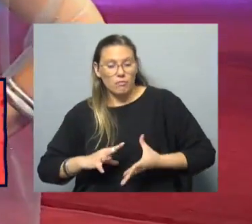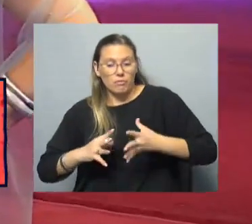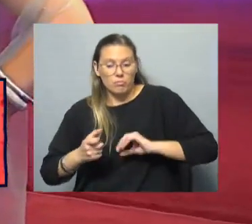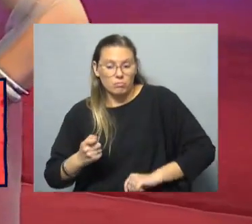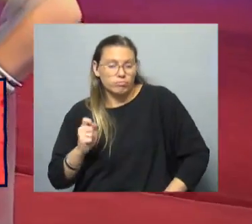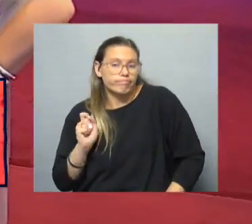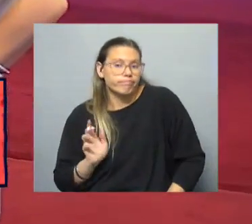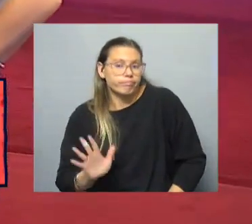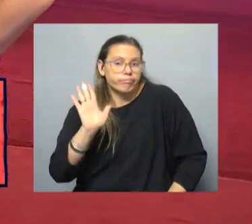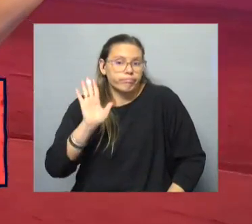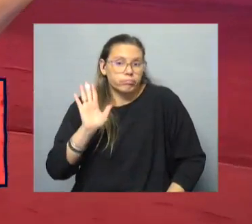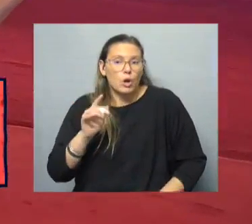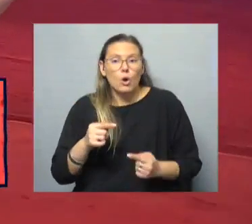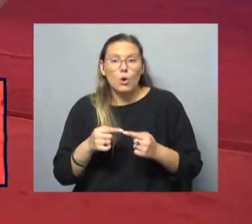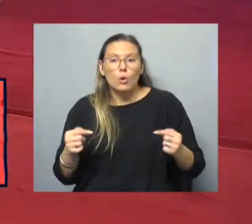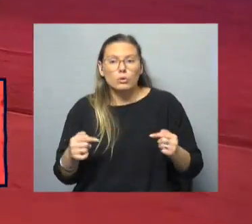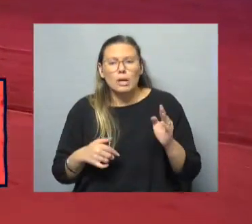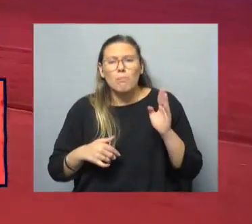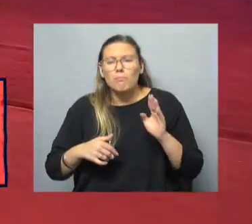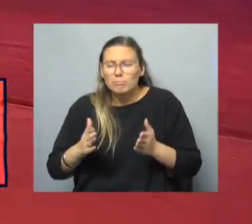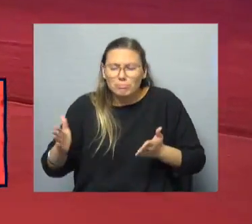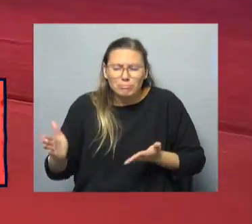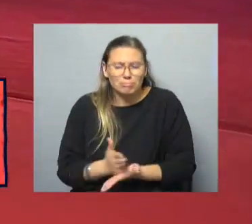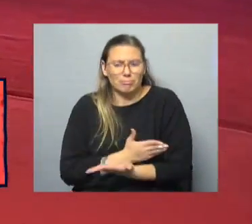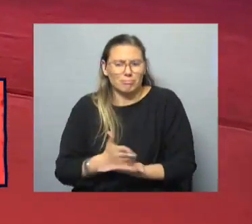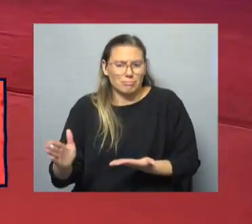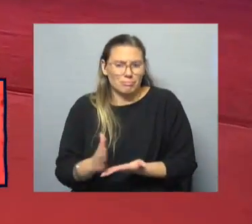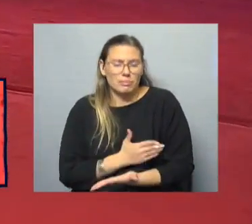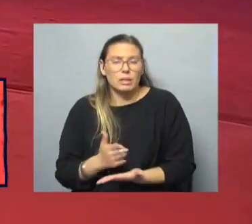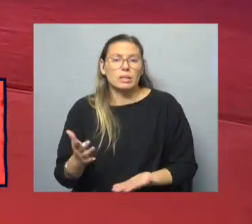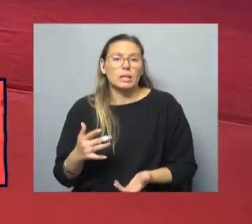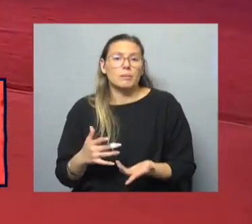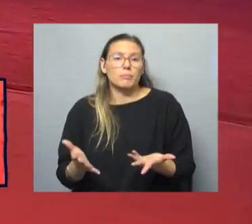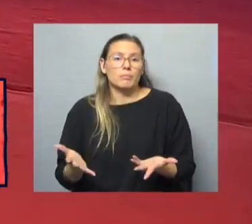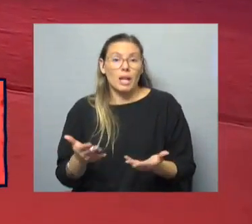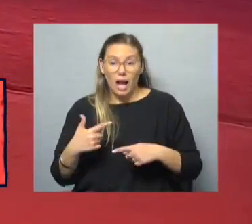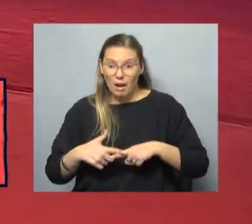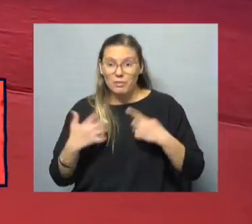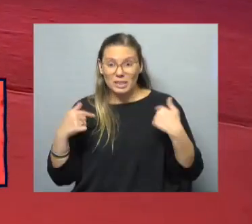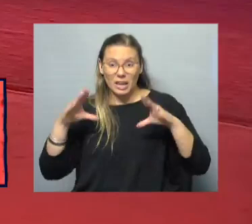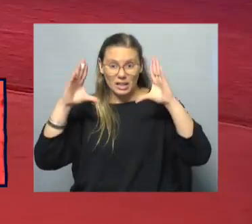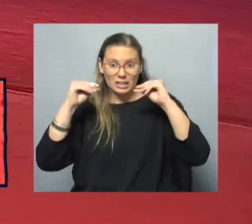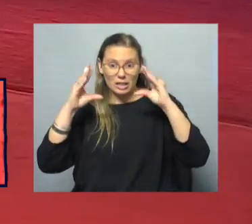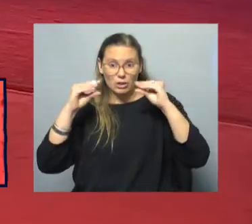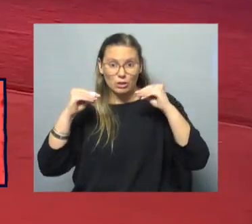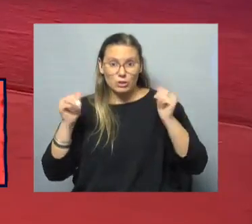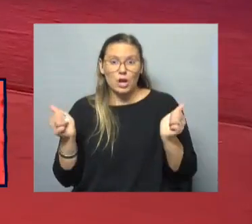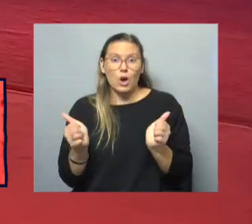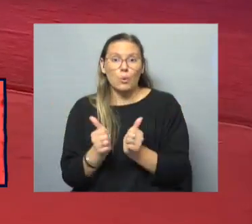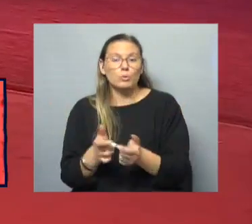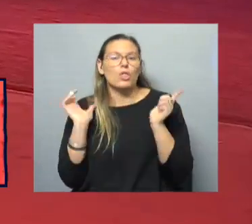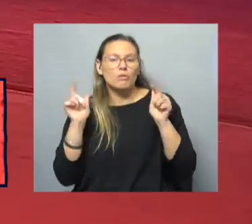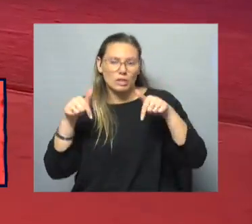digamos, son las cosas más discriminadas. Así que, bueno, a celebrar esta noche. Juntas estaremos gozando